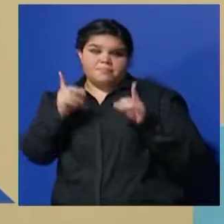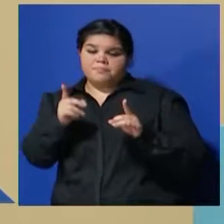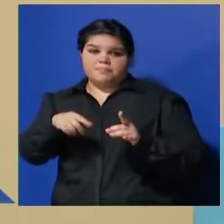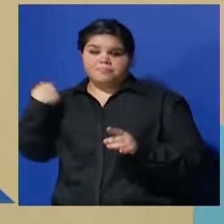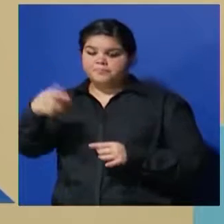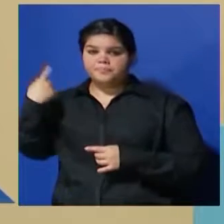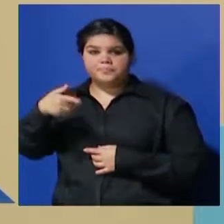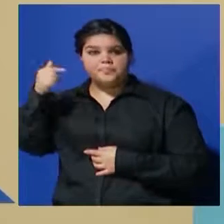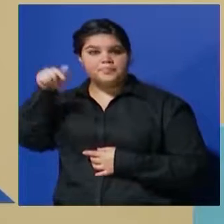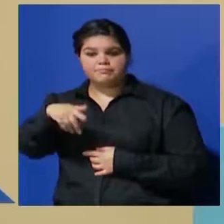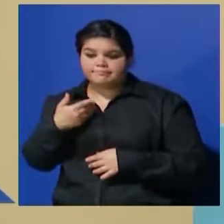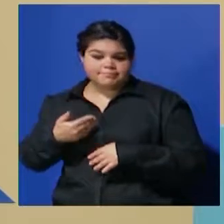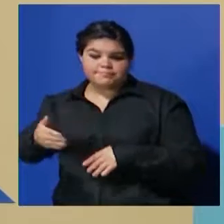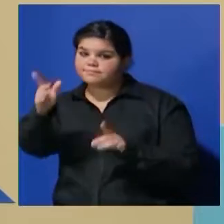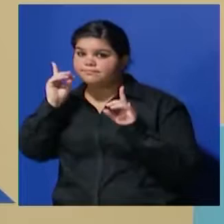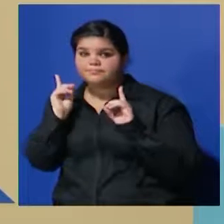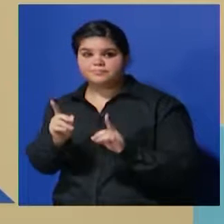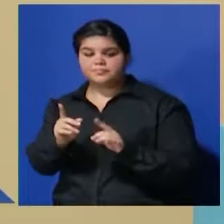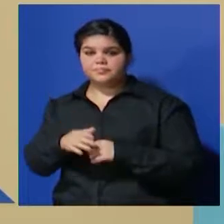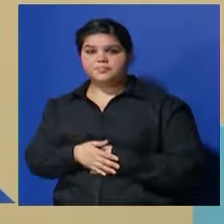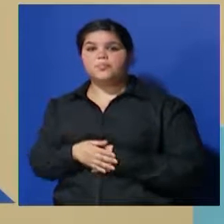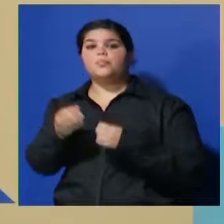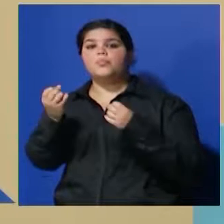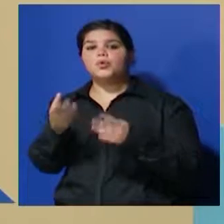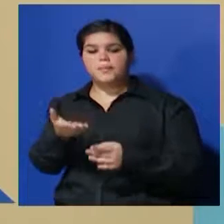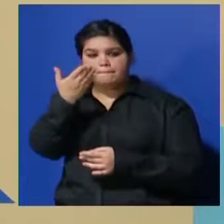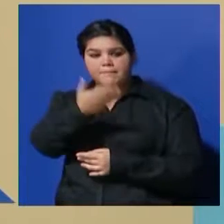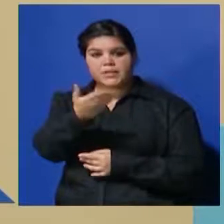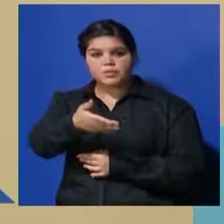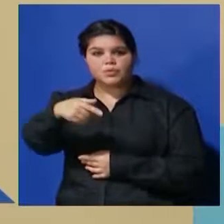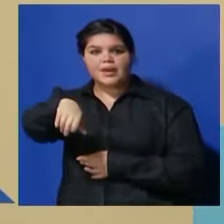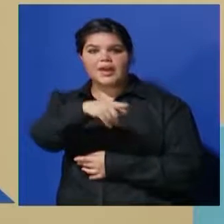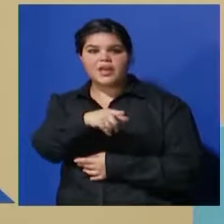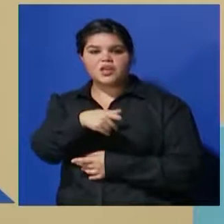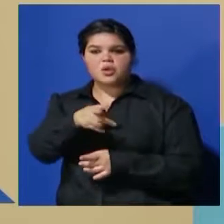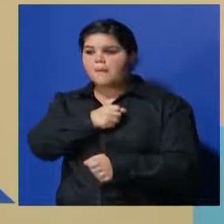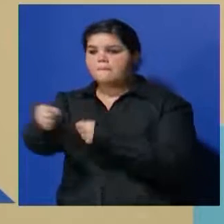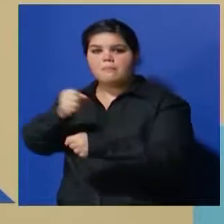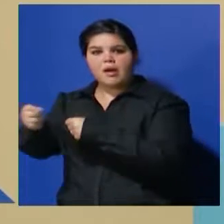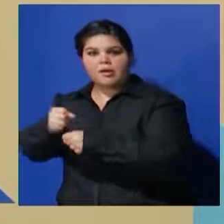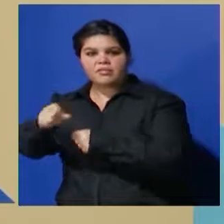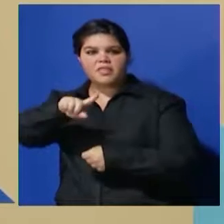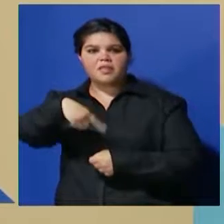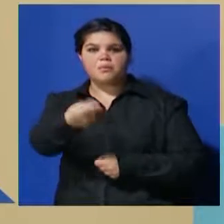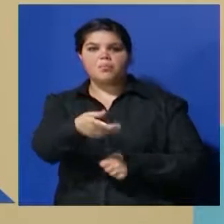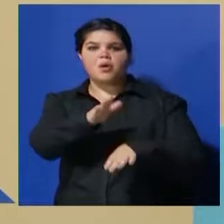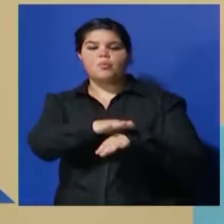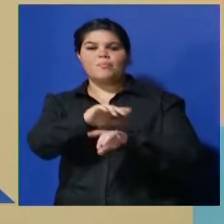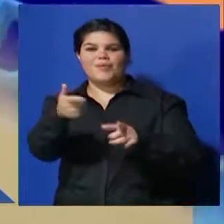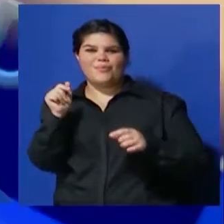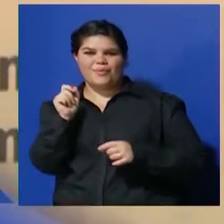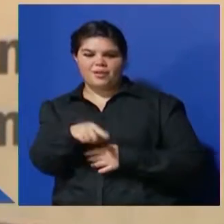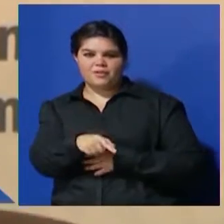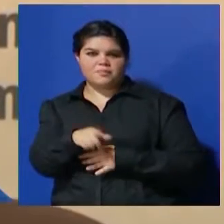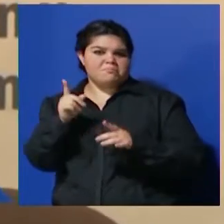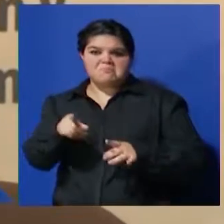lamentablemente seguirá pasando, porque los femicidas tienen impunidad, se mueven con impunidad por la calle,